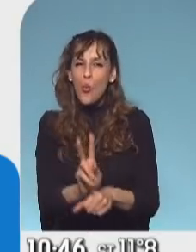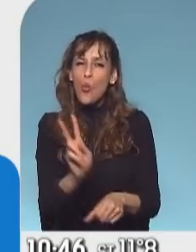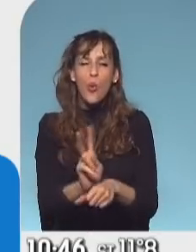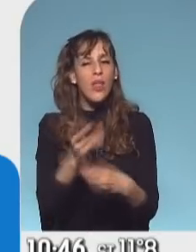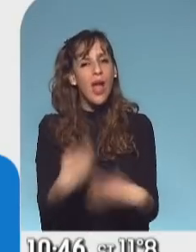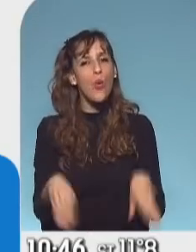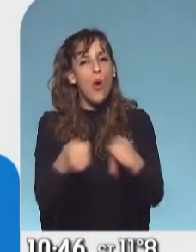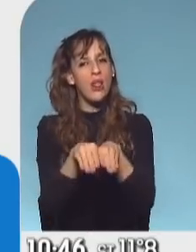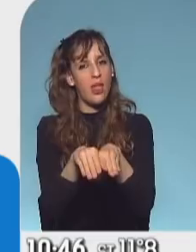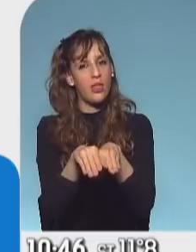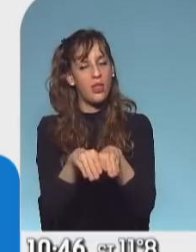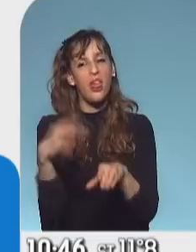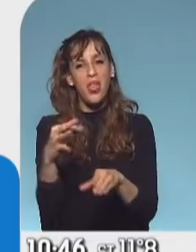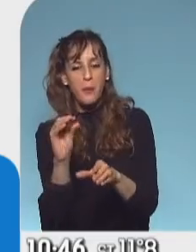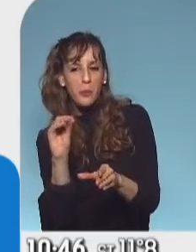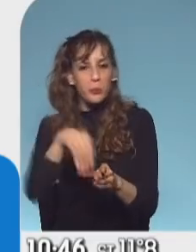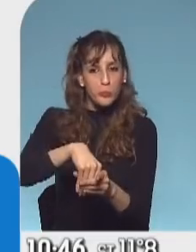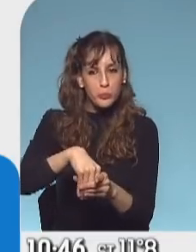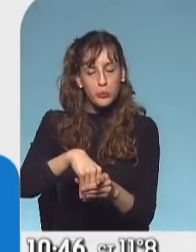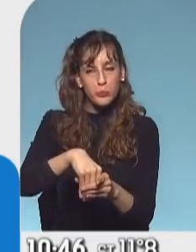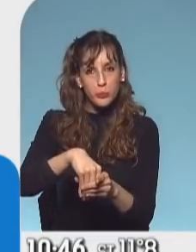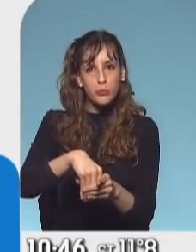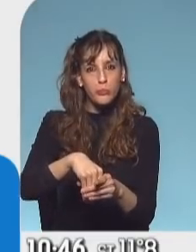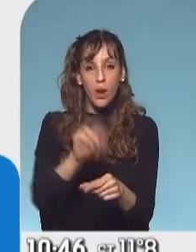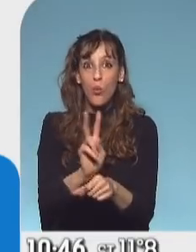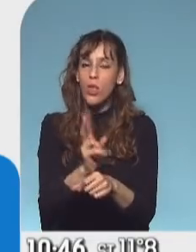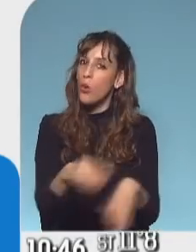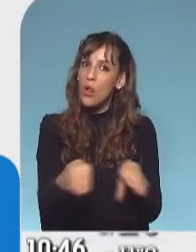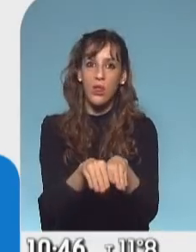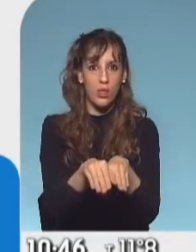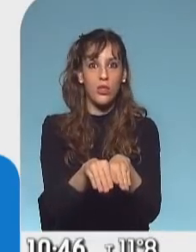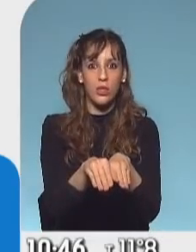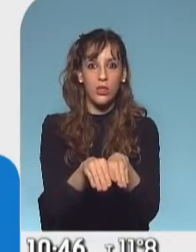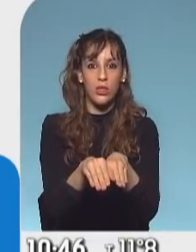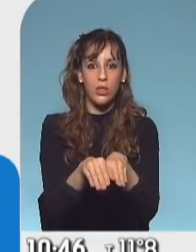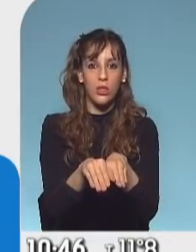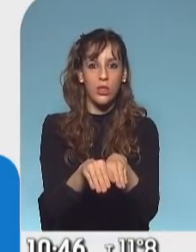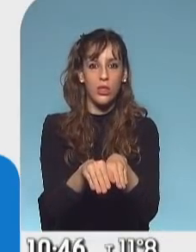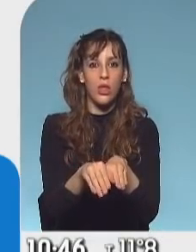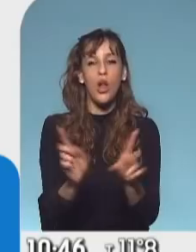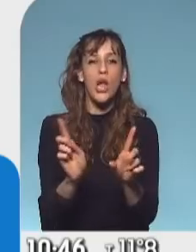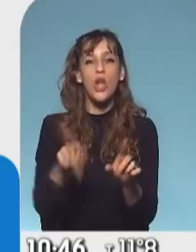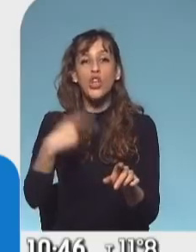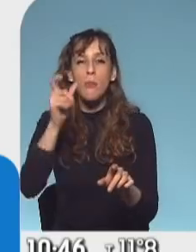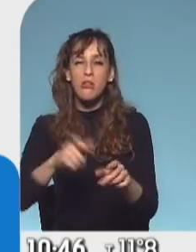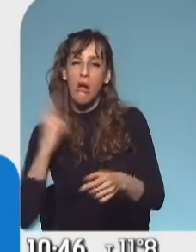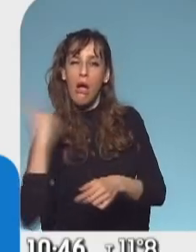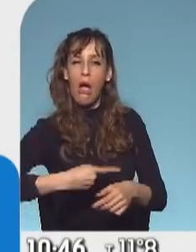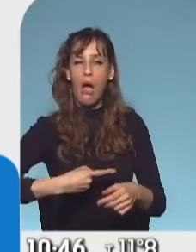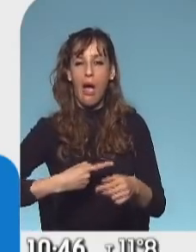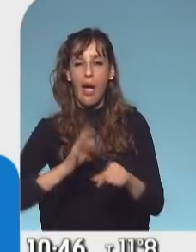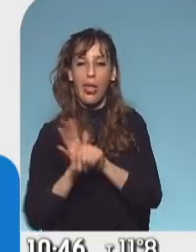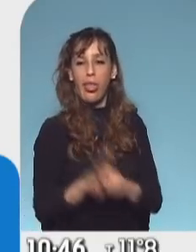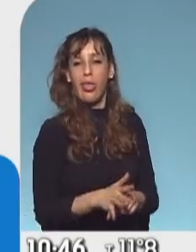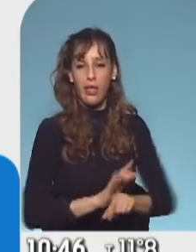intervenga cuando tiene que intervenir para preservar la igualdad, que no permite que nadie se abuse del otro, que no permita que